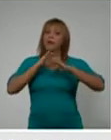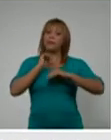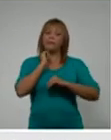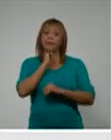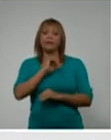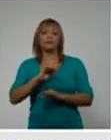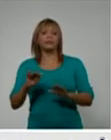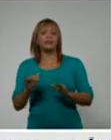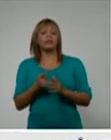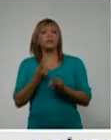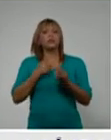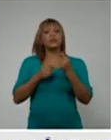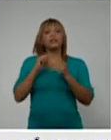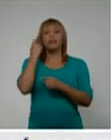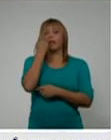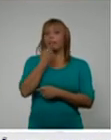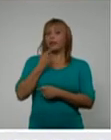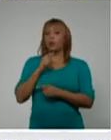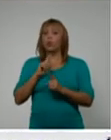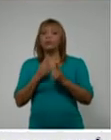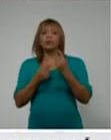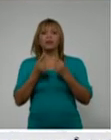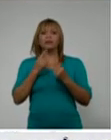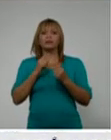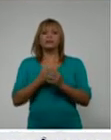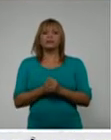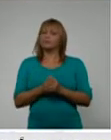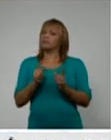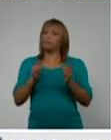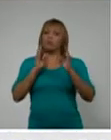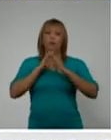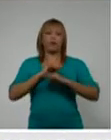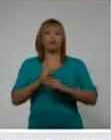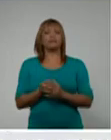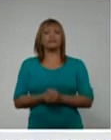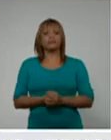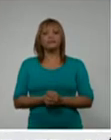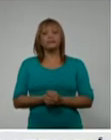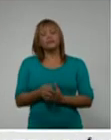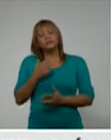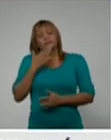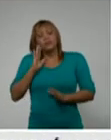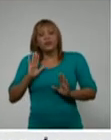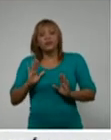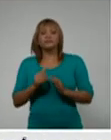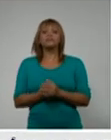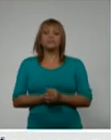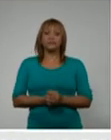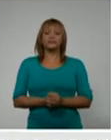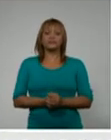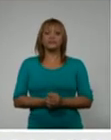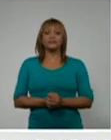tengamos alguna interrogante, alguna pregunta. No tenemos preguntas para hoy, doctor. No tenemos, bueno,